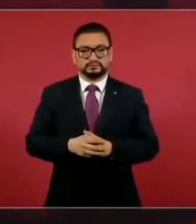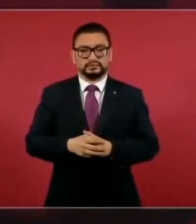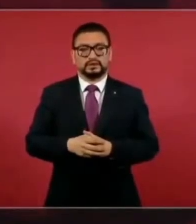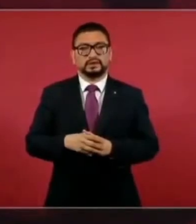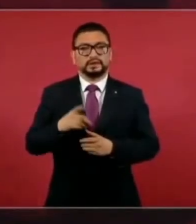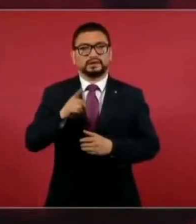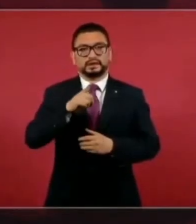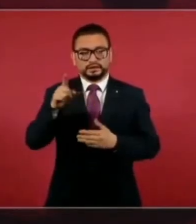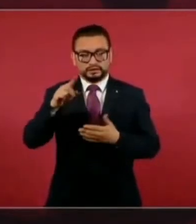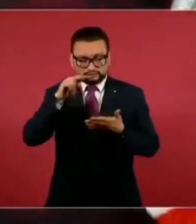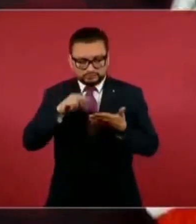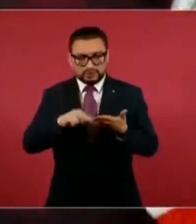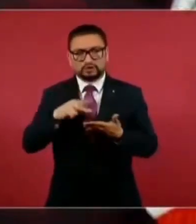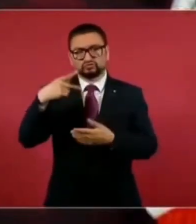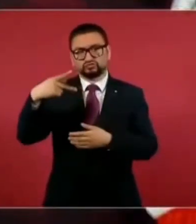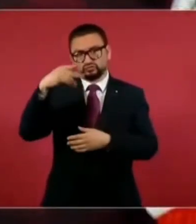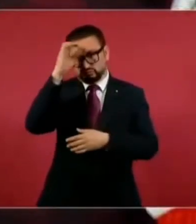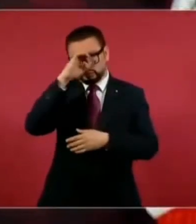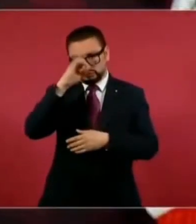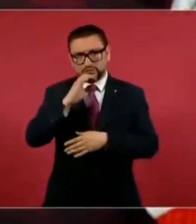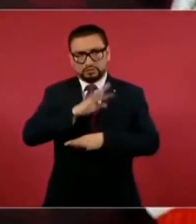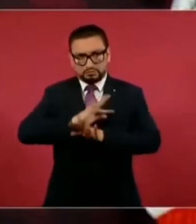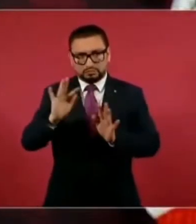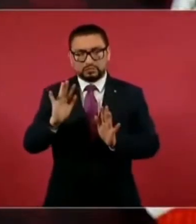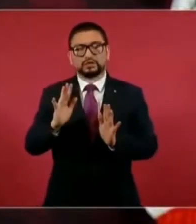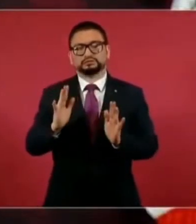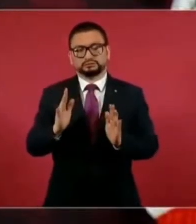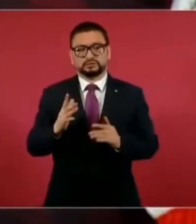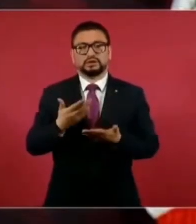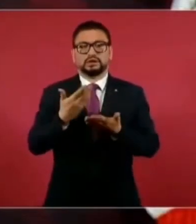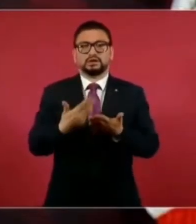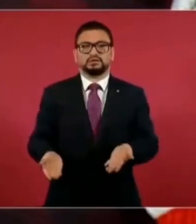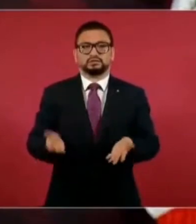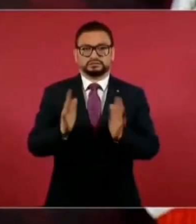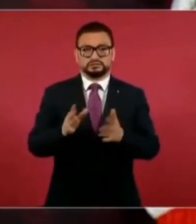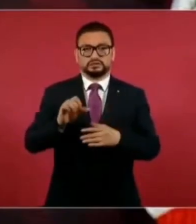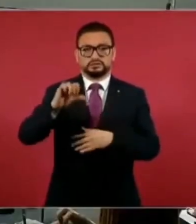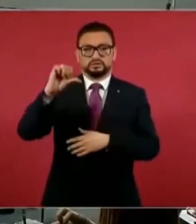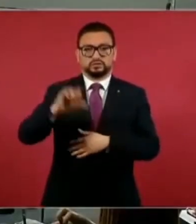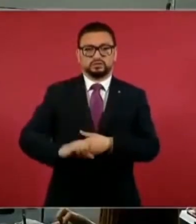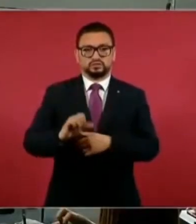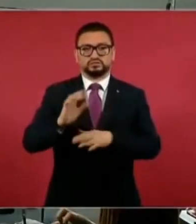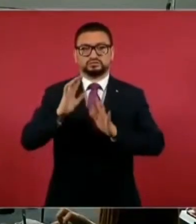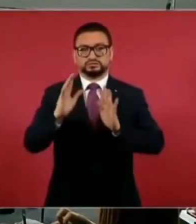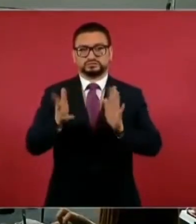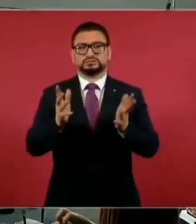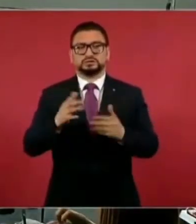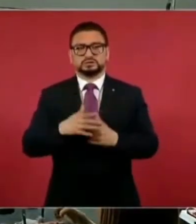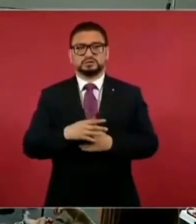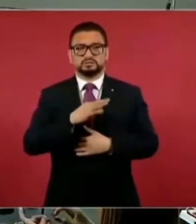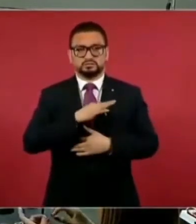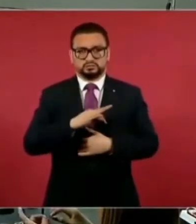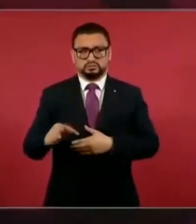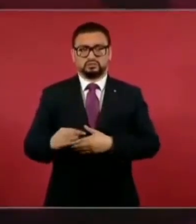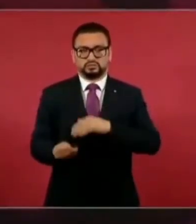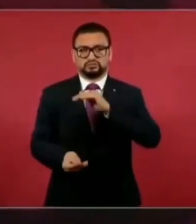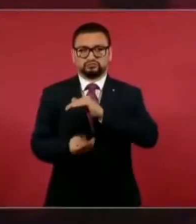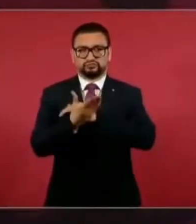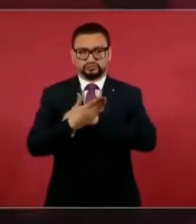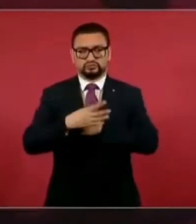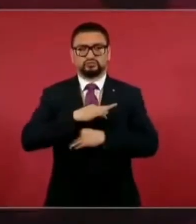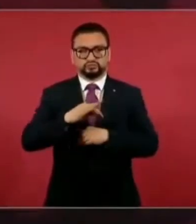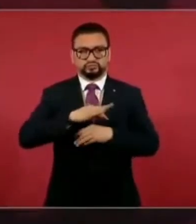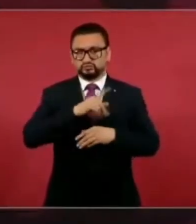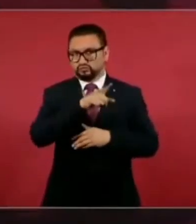dieran su punto de vista. Entonces, ahora sí, hoy que ya suba yo a la red y que